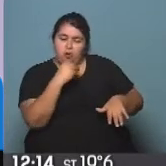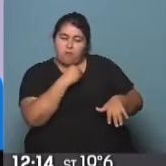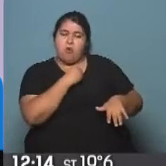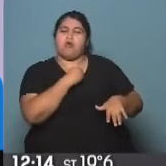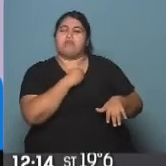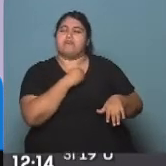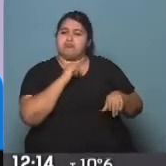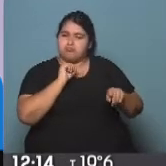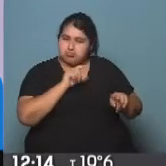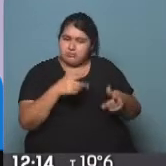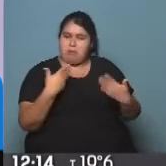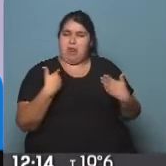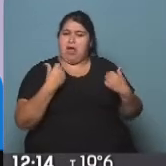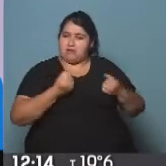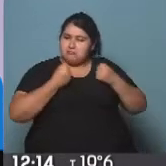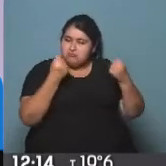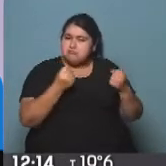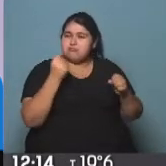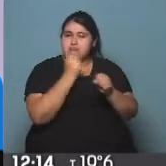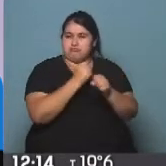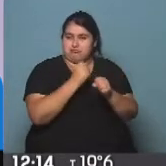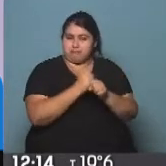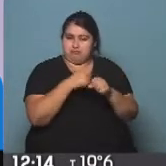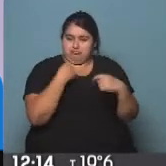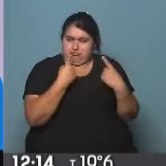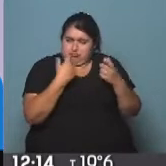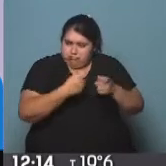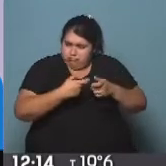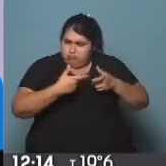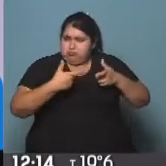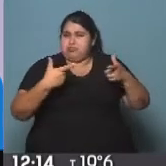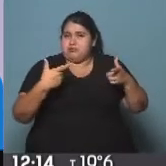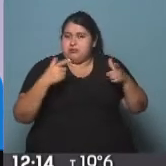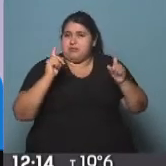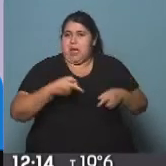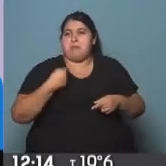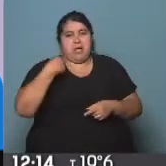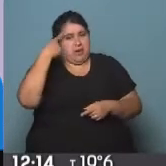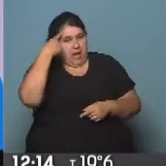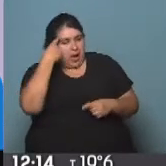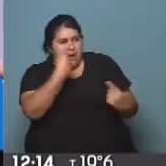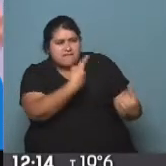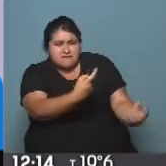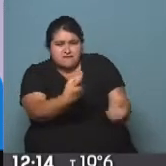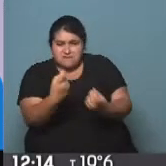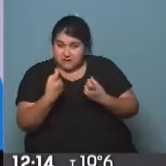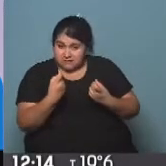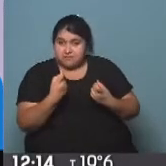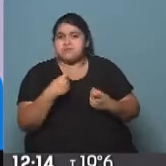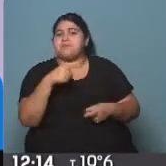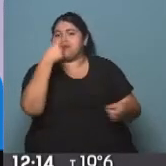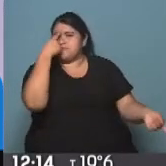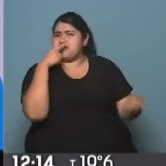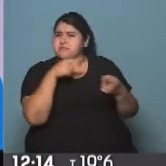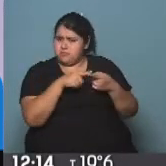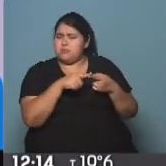nuestra voluntad para trabajar, para crecer y para aprender. El objetivo es claro.